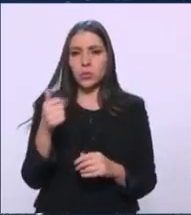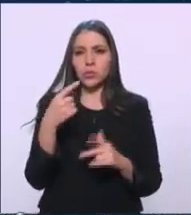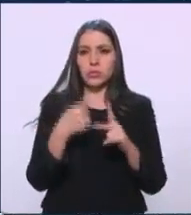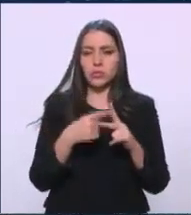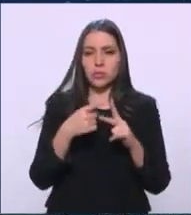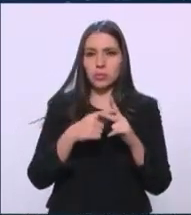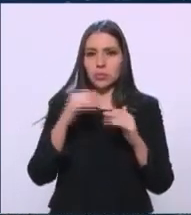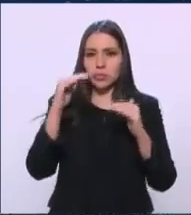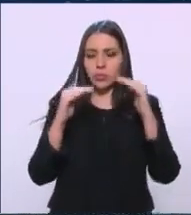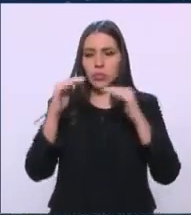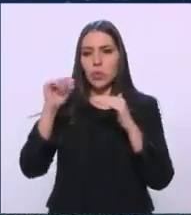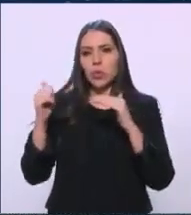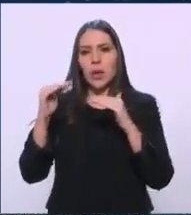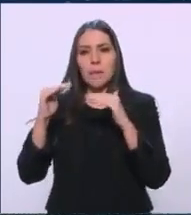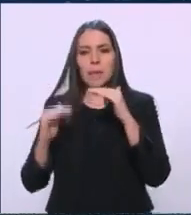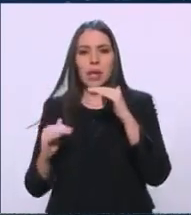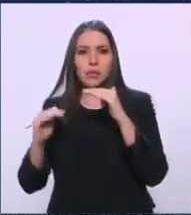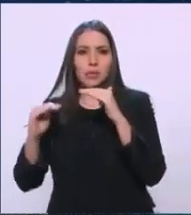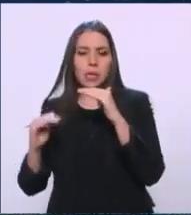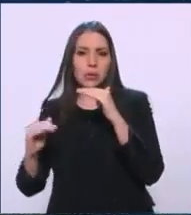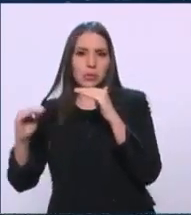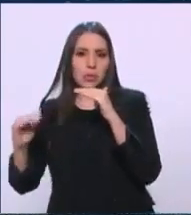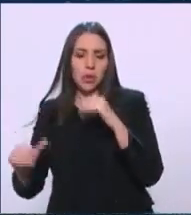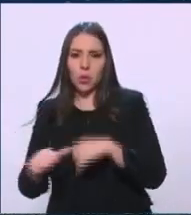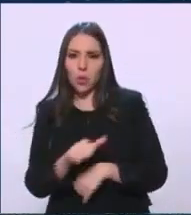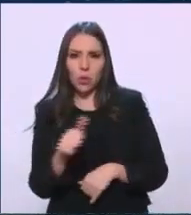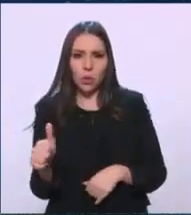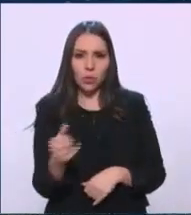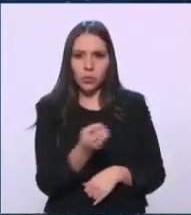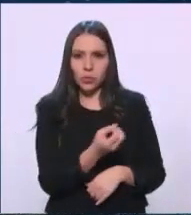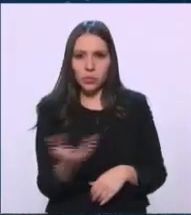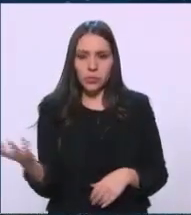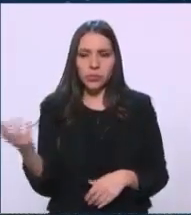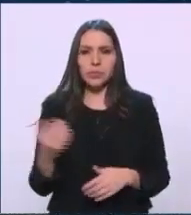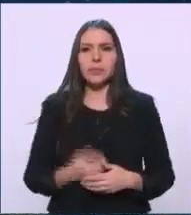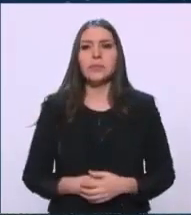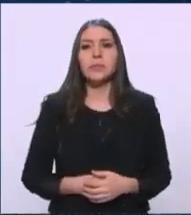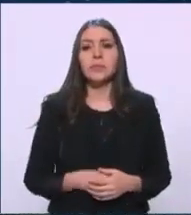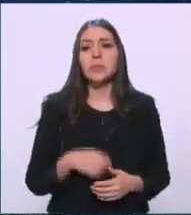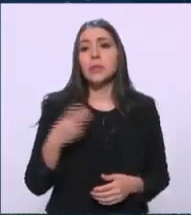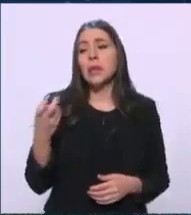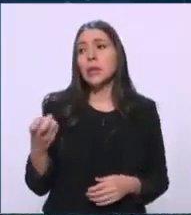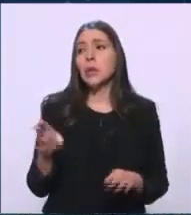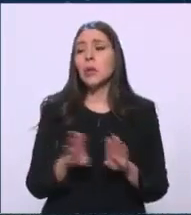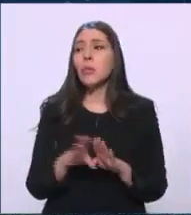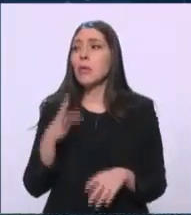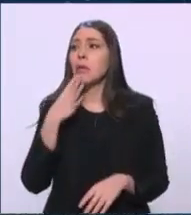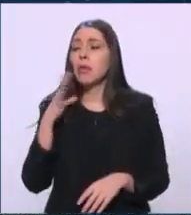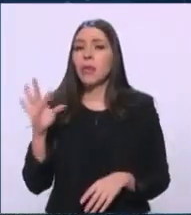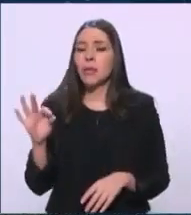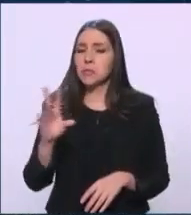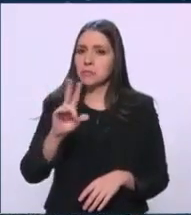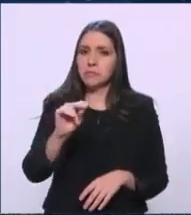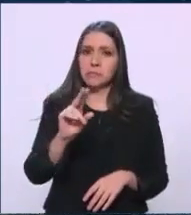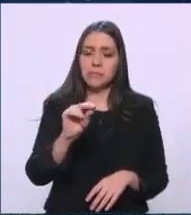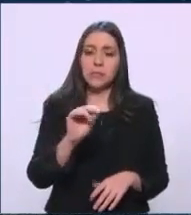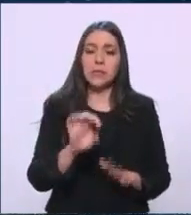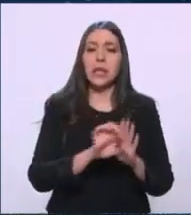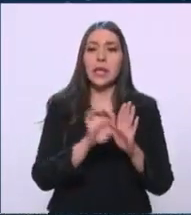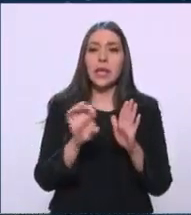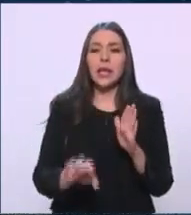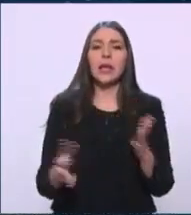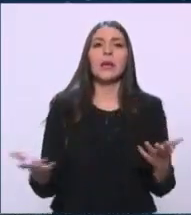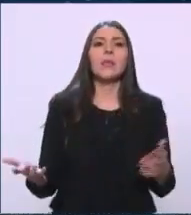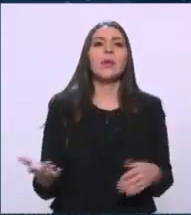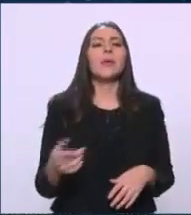por debajo. Entonces, y no es una varianza menor, es decir, si vas a combate contra